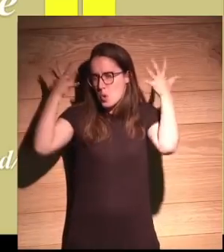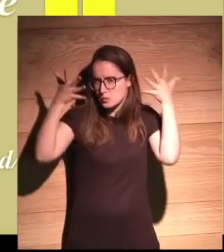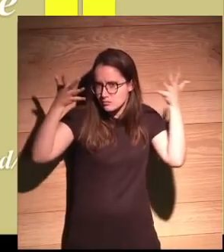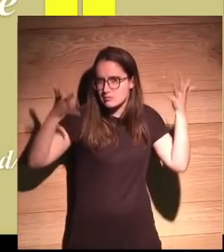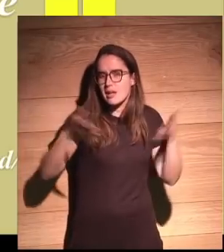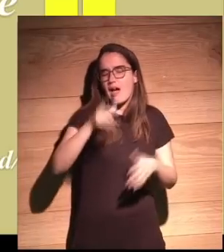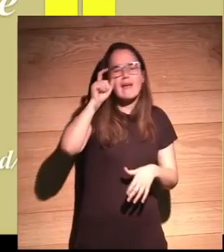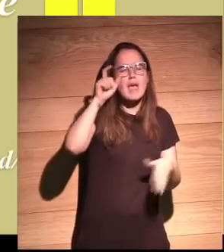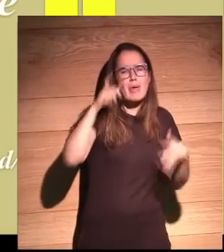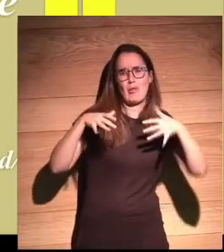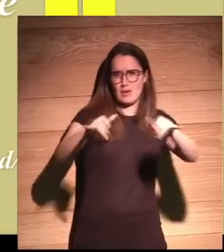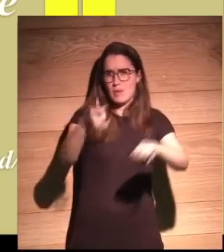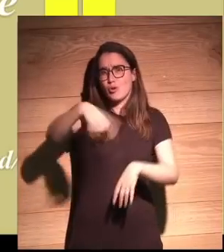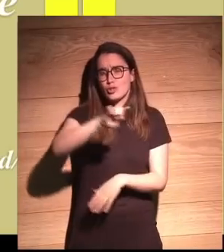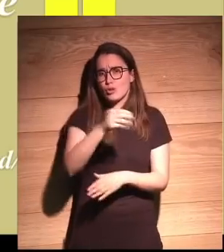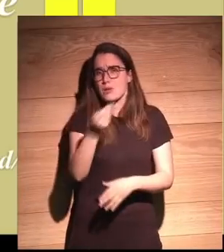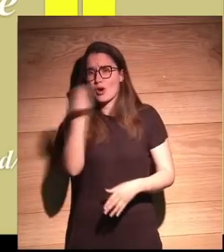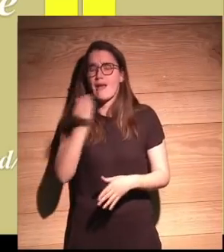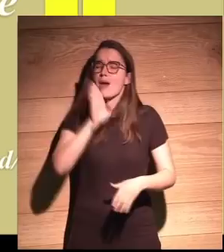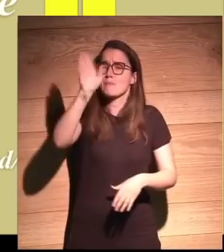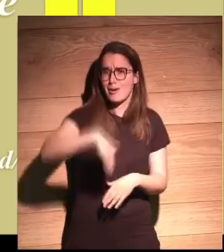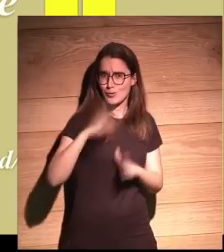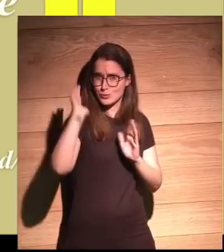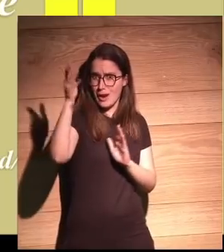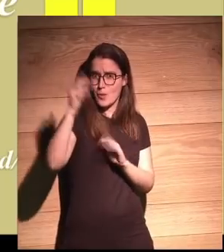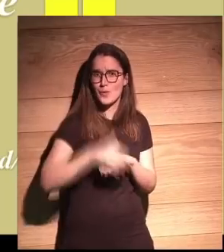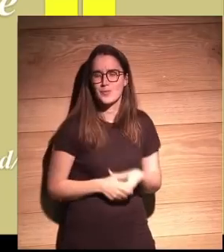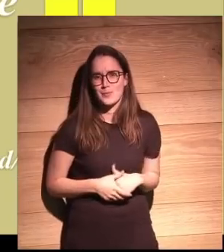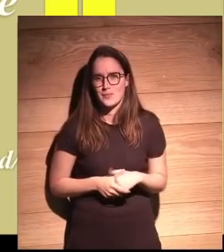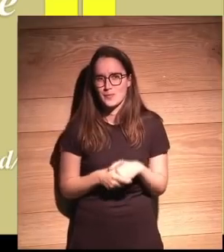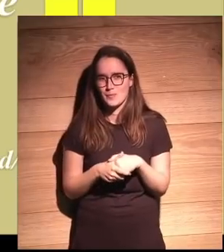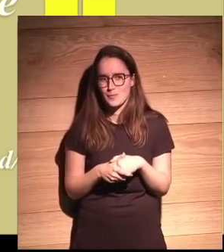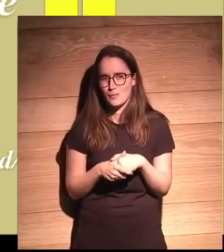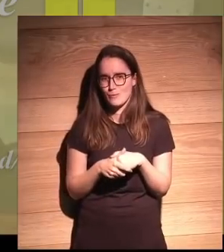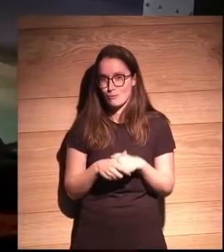Ni Quevedo lo hubiera hecho así. ¡Hala, majos! ¡Un saludo,